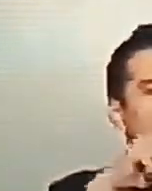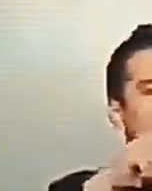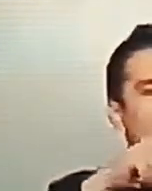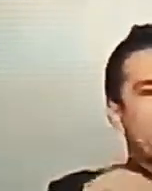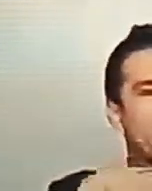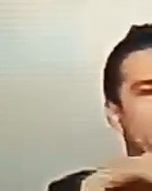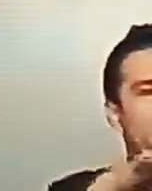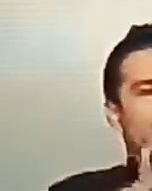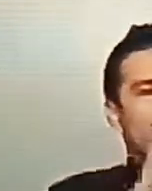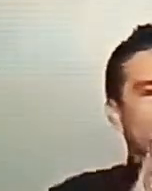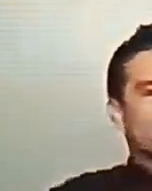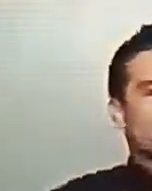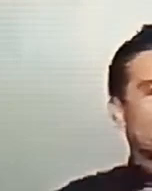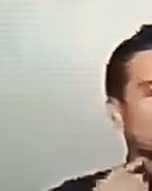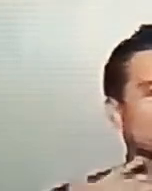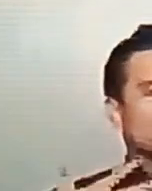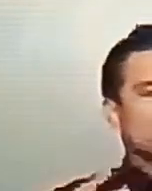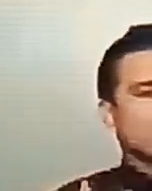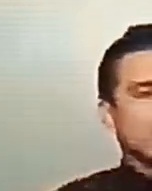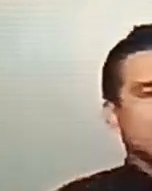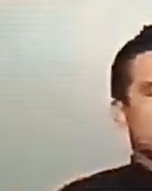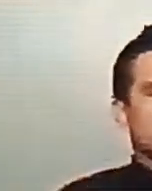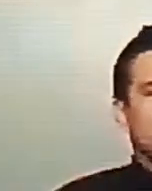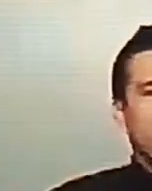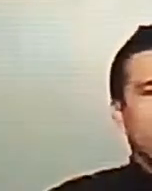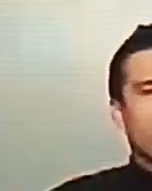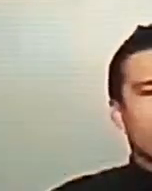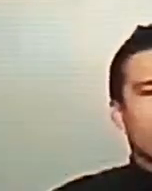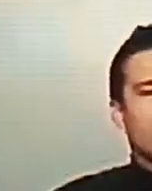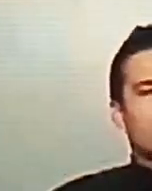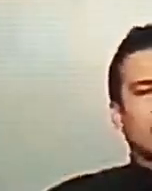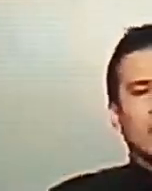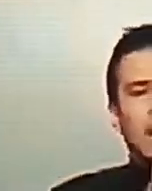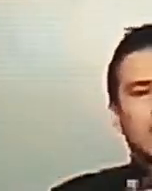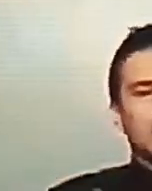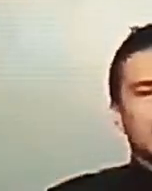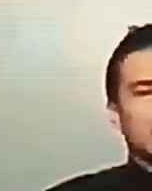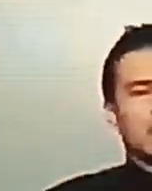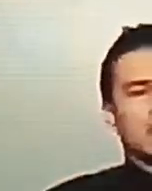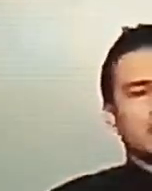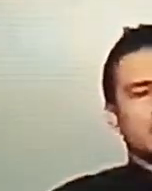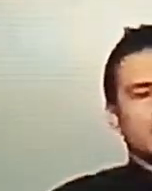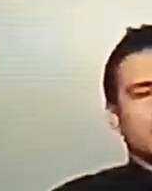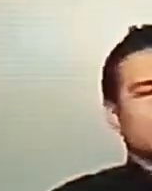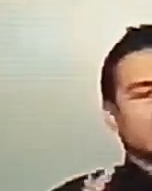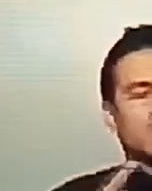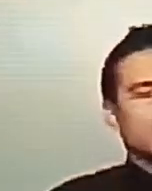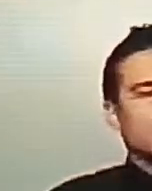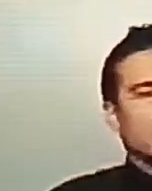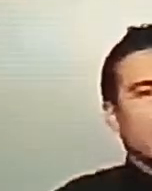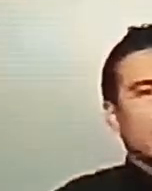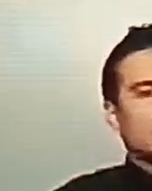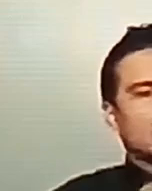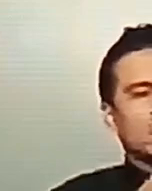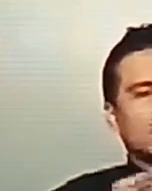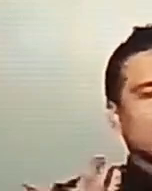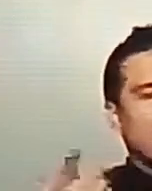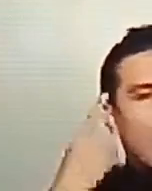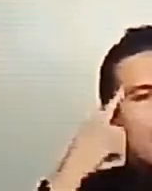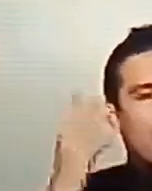de esta zona de la provincia. ¿Qué hará usted al respecto para que esto no vuelva a pasar en la provincia del Guayas?